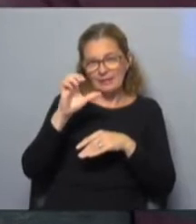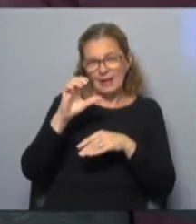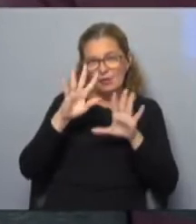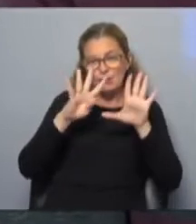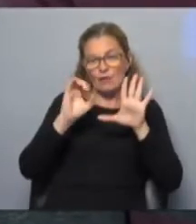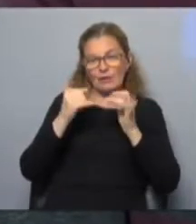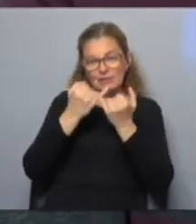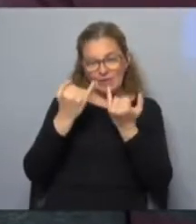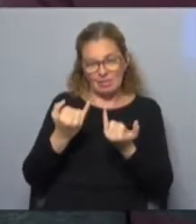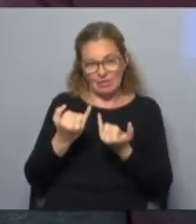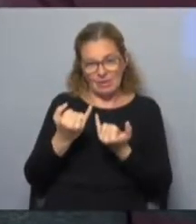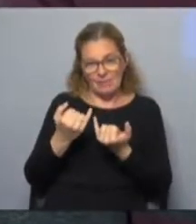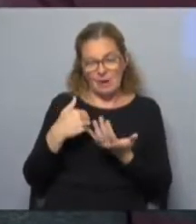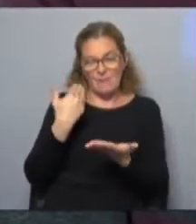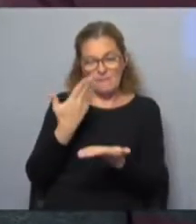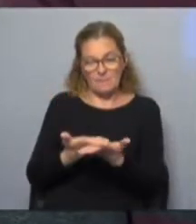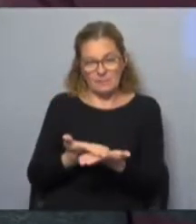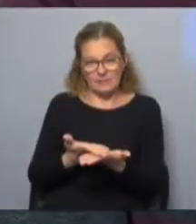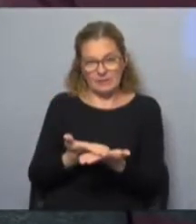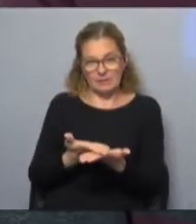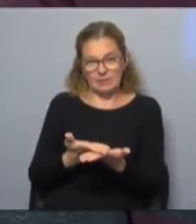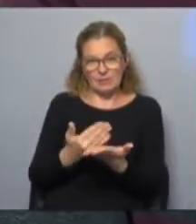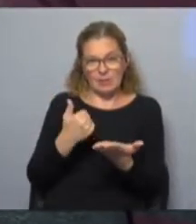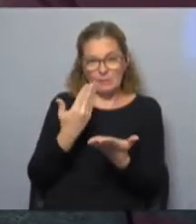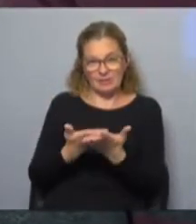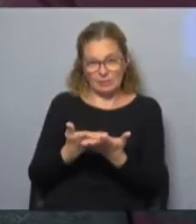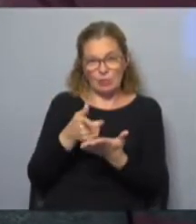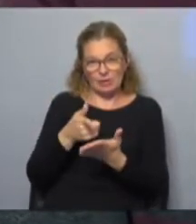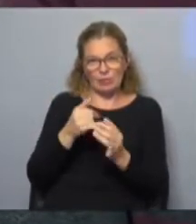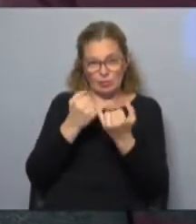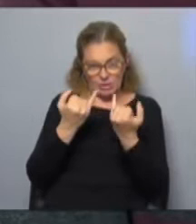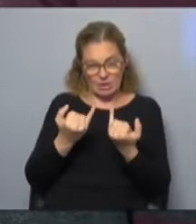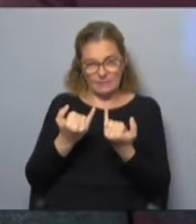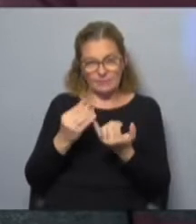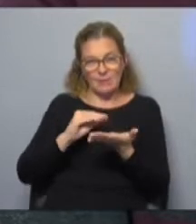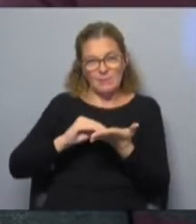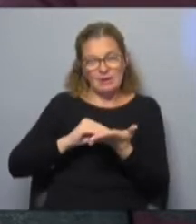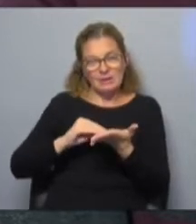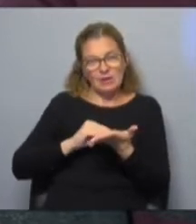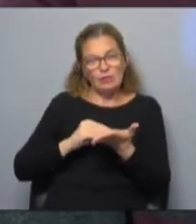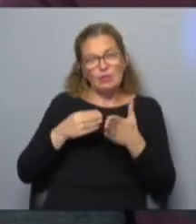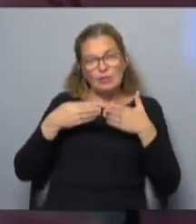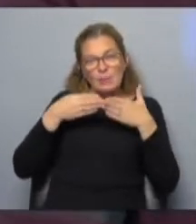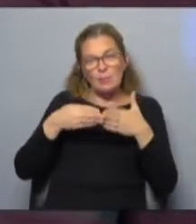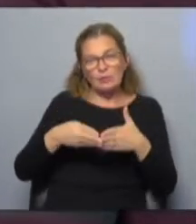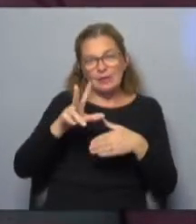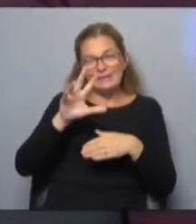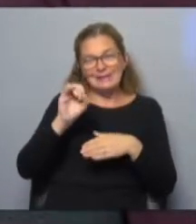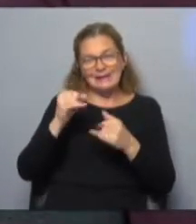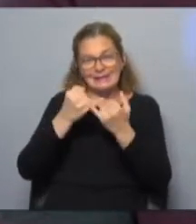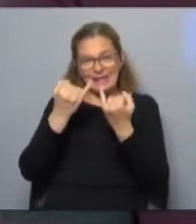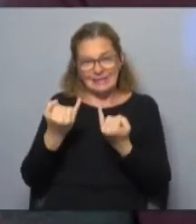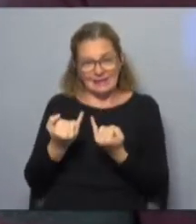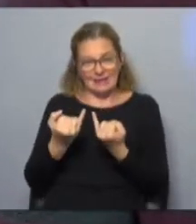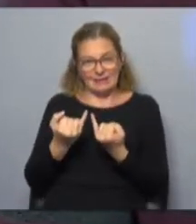de 90 días para presentarlo se presentó en ese plazo la administración nacional de puertos tenía 30 días